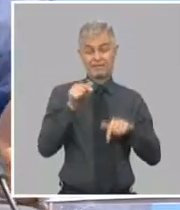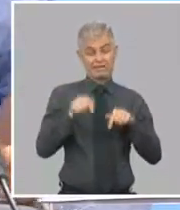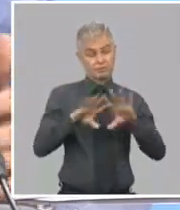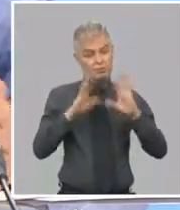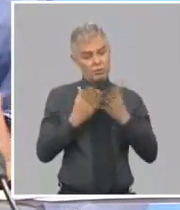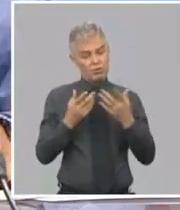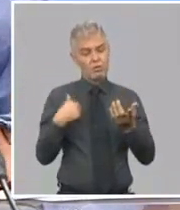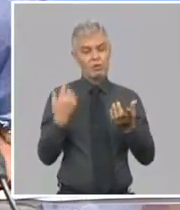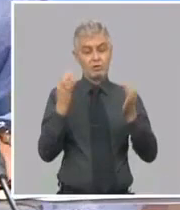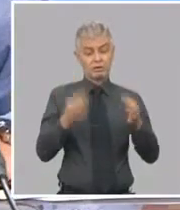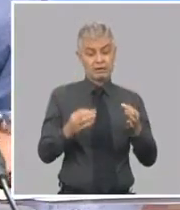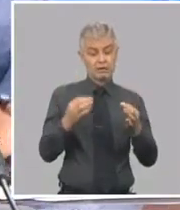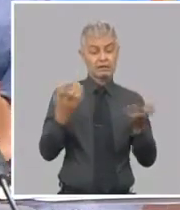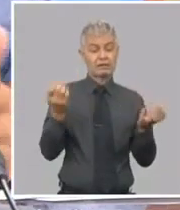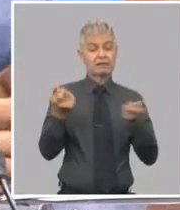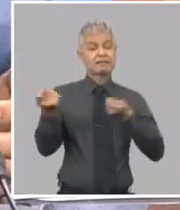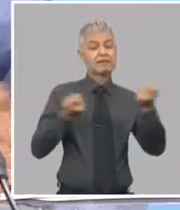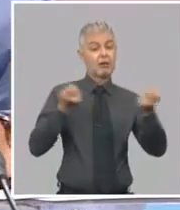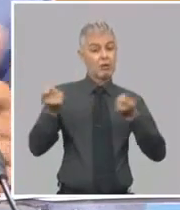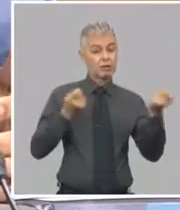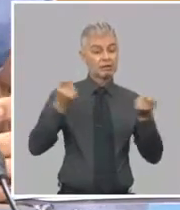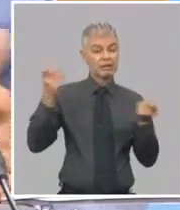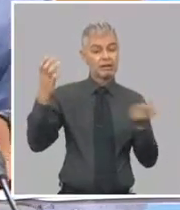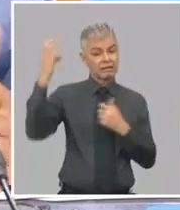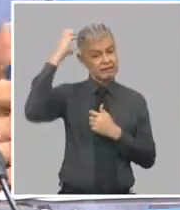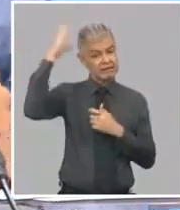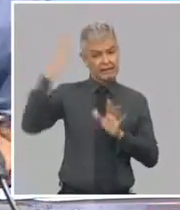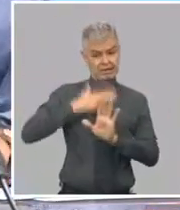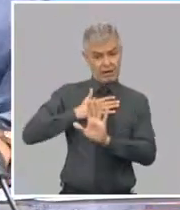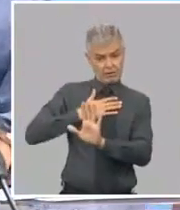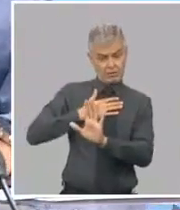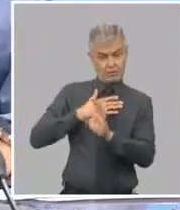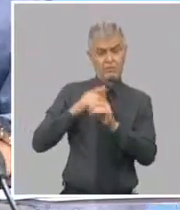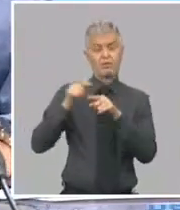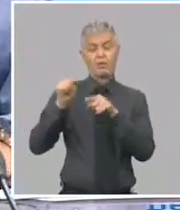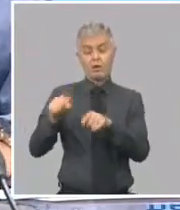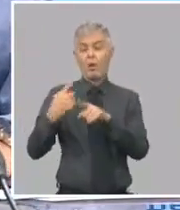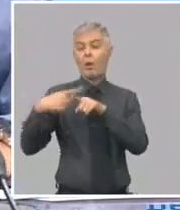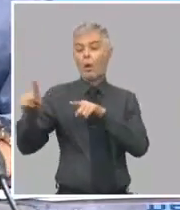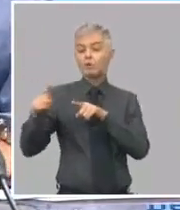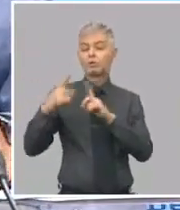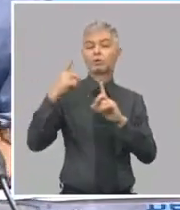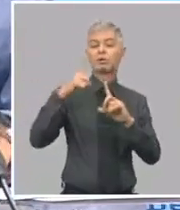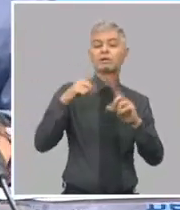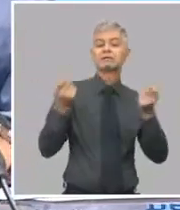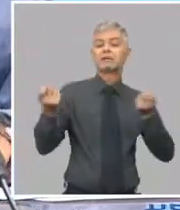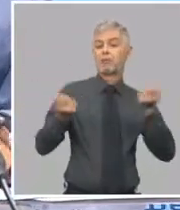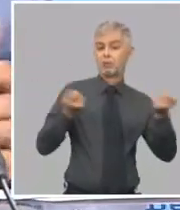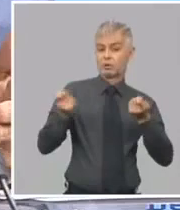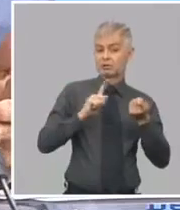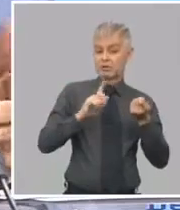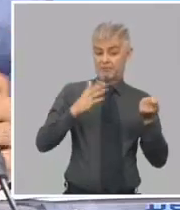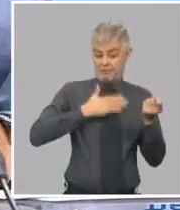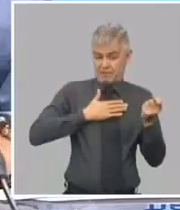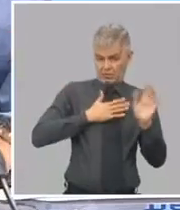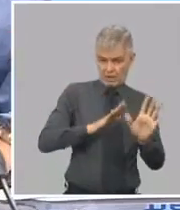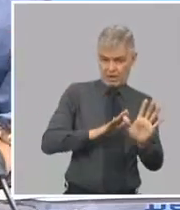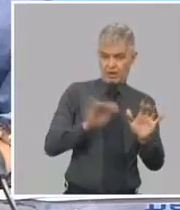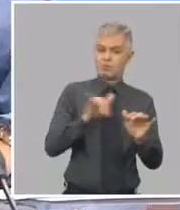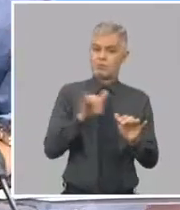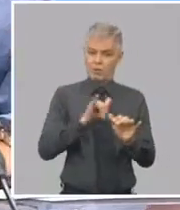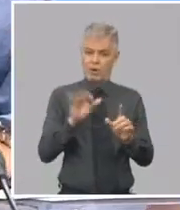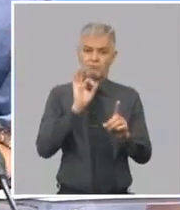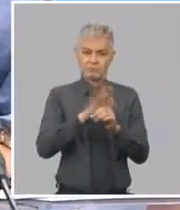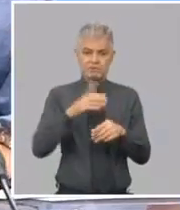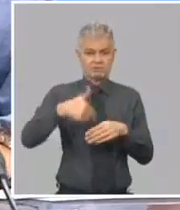todo lo que es el transporte estatal el transporte no estatal también se restablece ya partir de esta próxima semana quedan disponibles